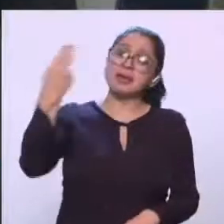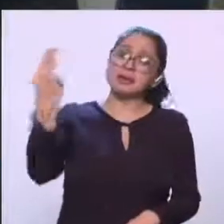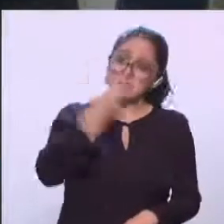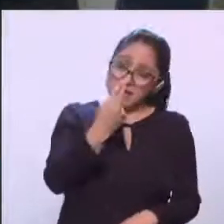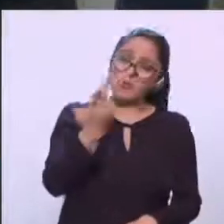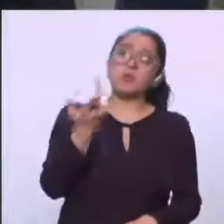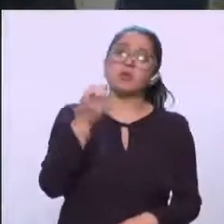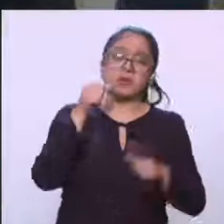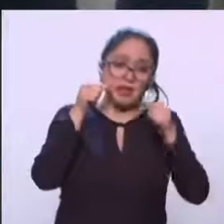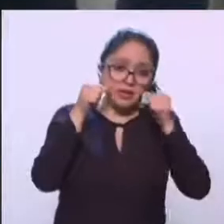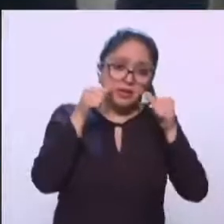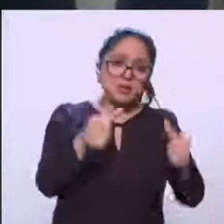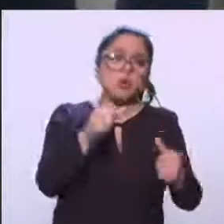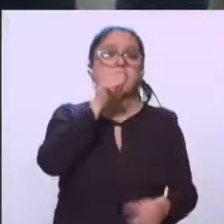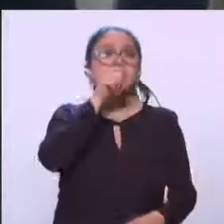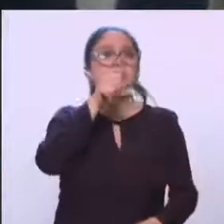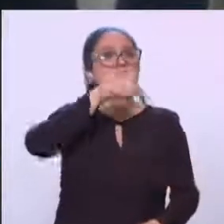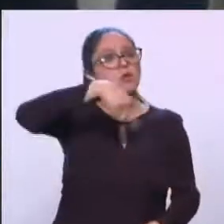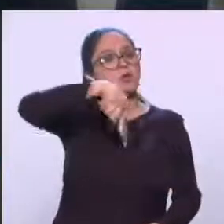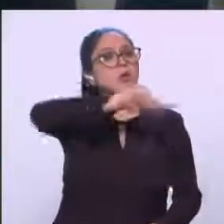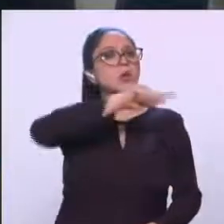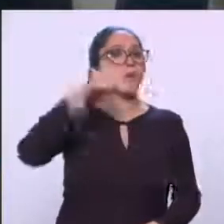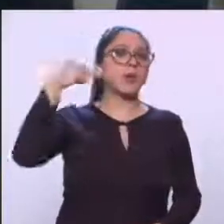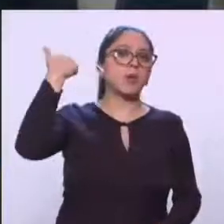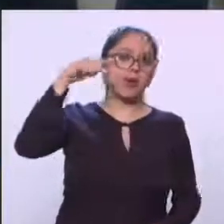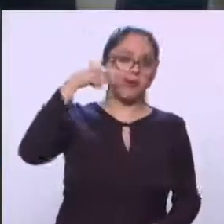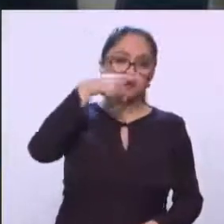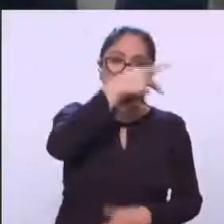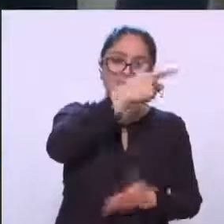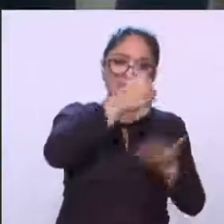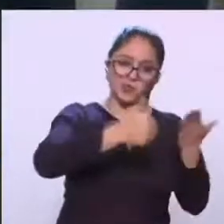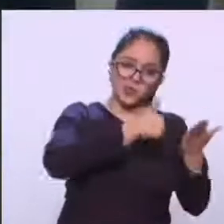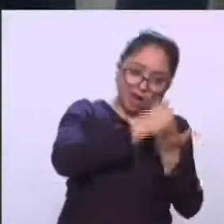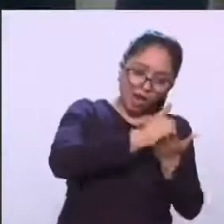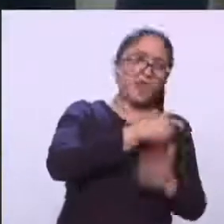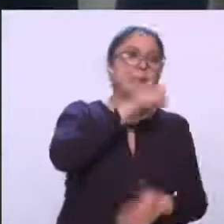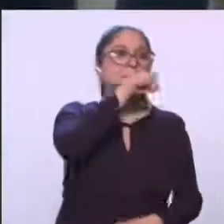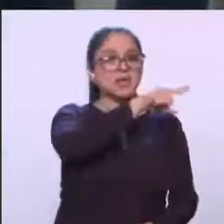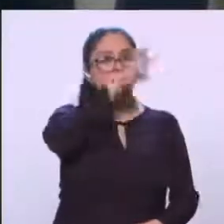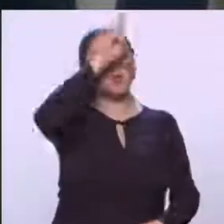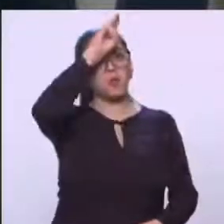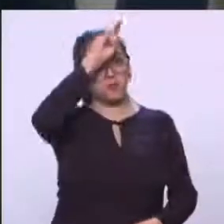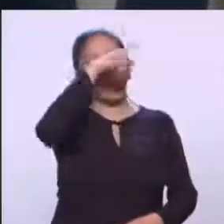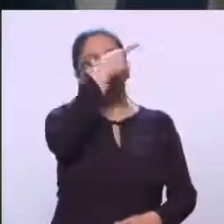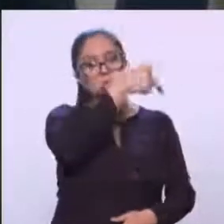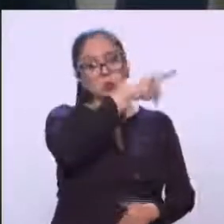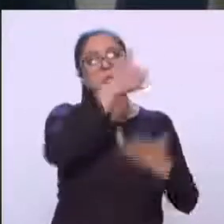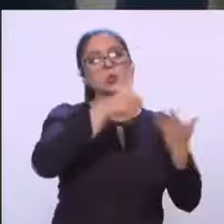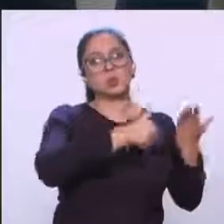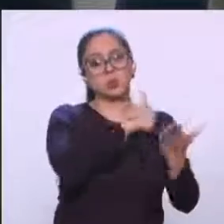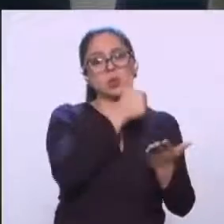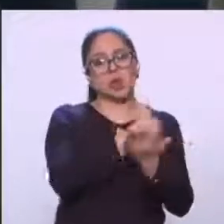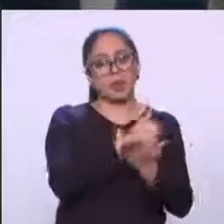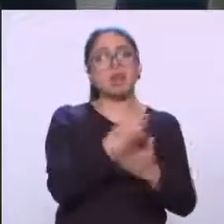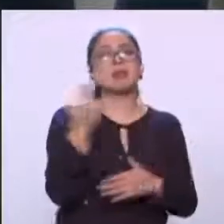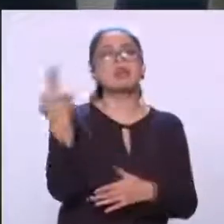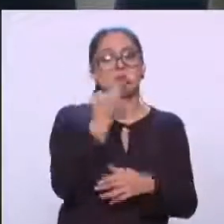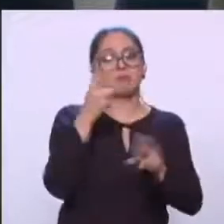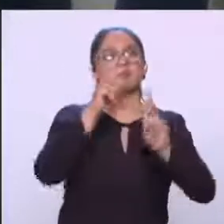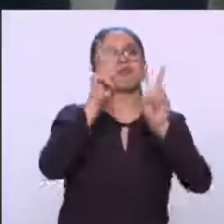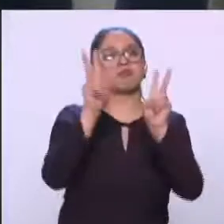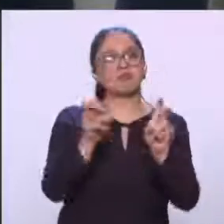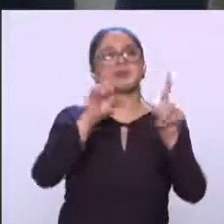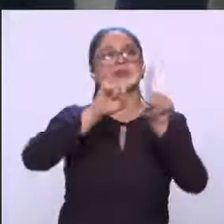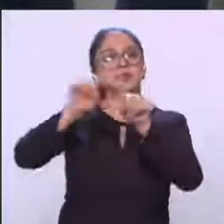también Guadalajara, ¿no? En la zona metropolitana, caso Monterrey. O sea, hay varias zonas metropolitanas que requieren otro abordaje cuando hablamos de